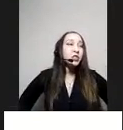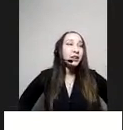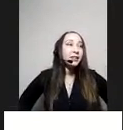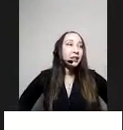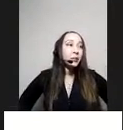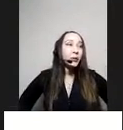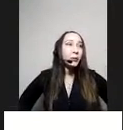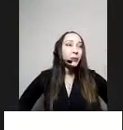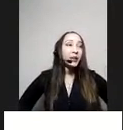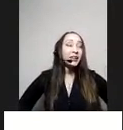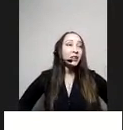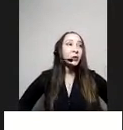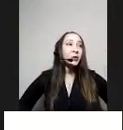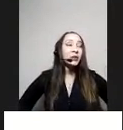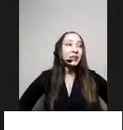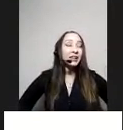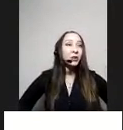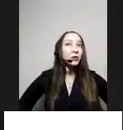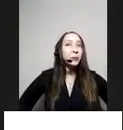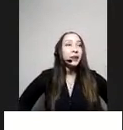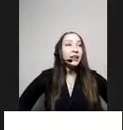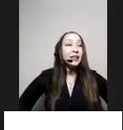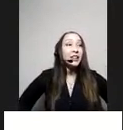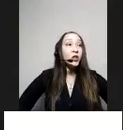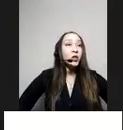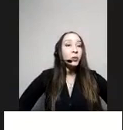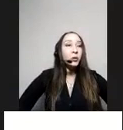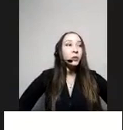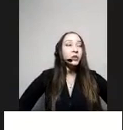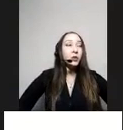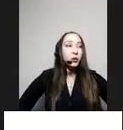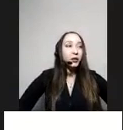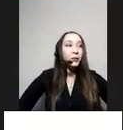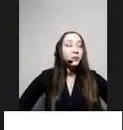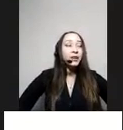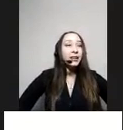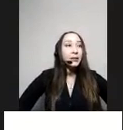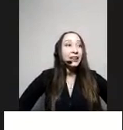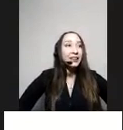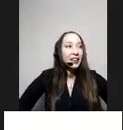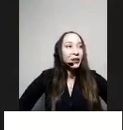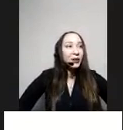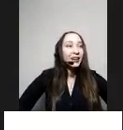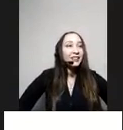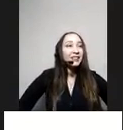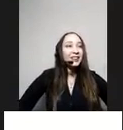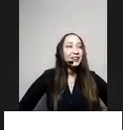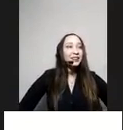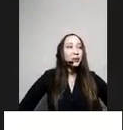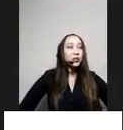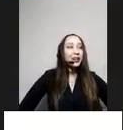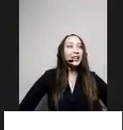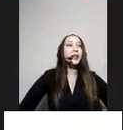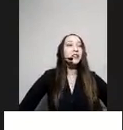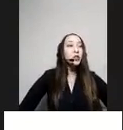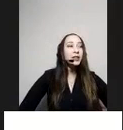Muchas gracias por estar todos conectados. El día de hoy, como dijo Rocío, el tema que les traigo es inteligencia